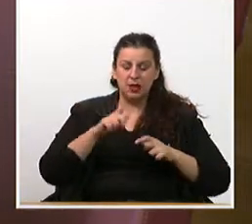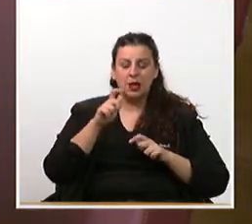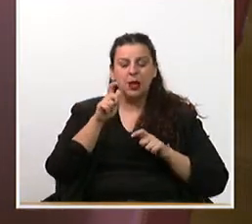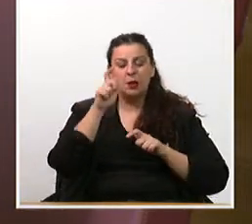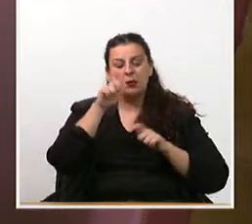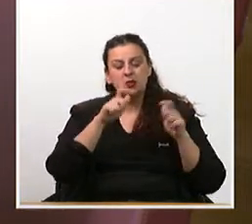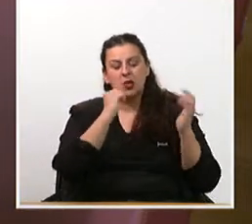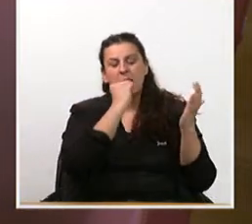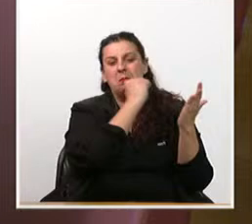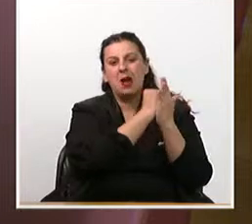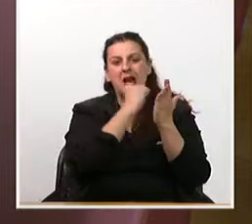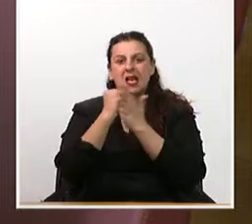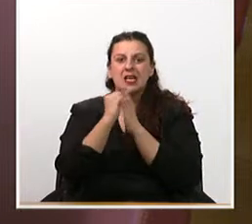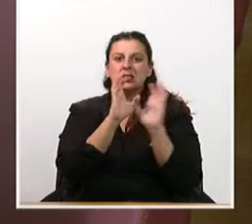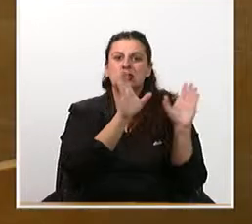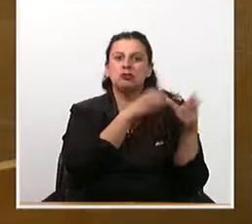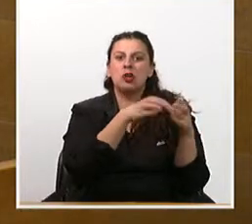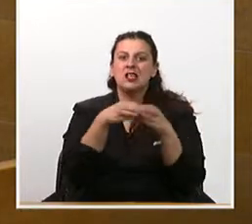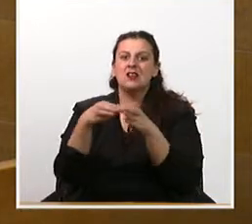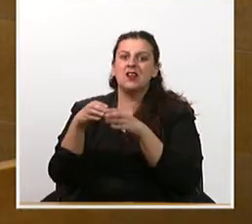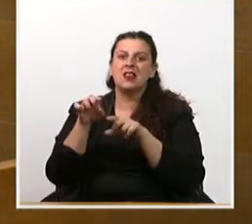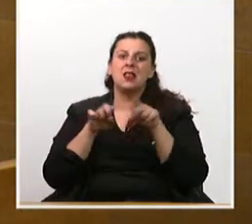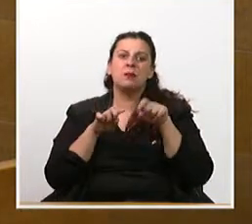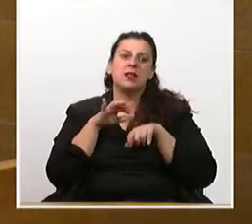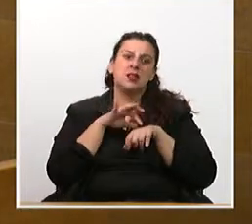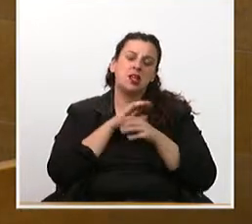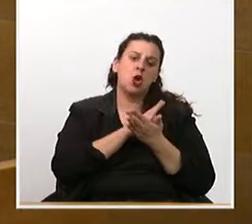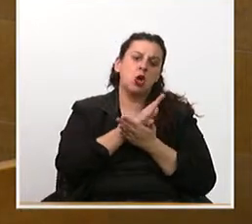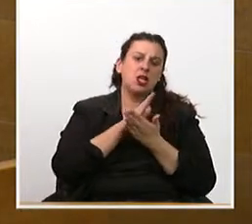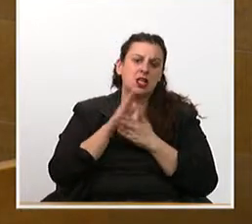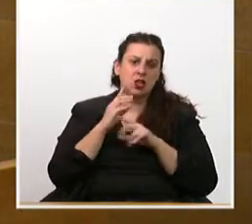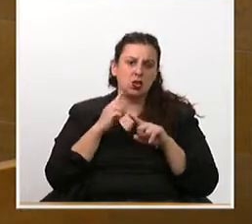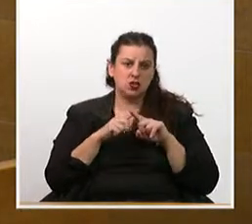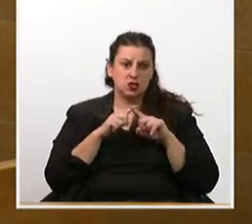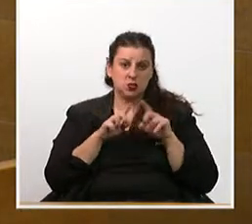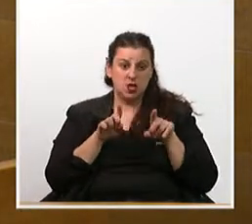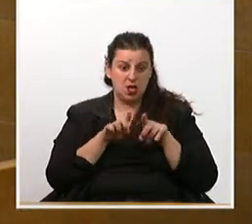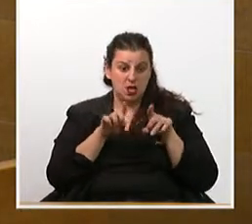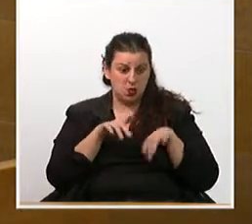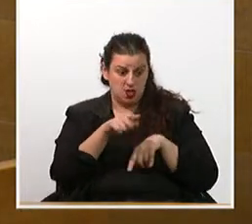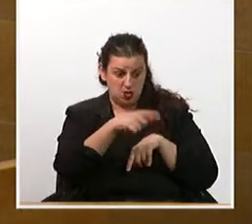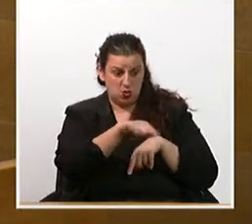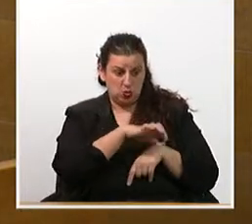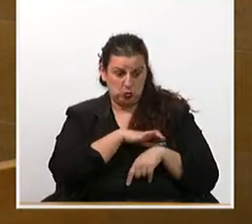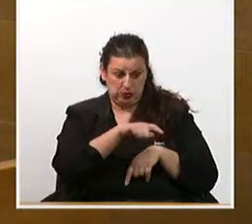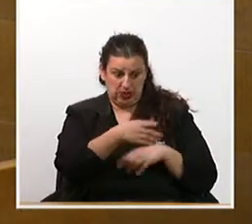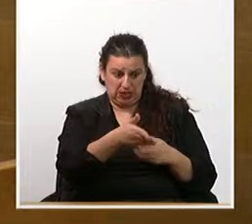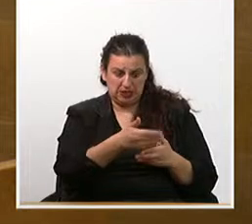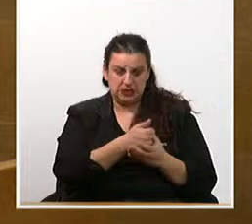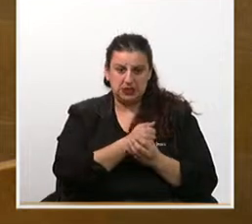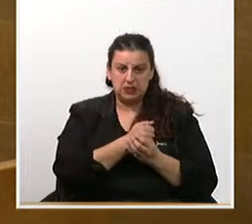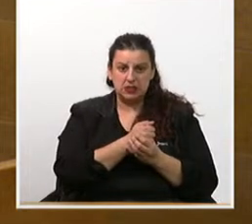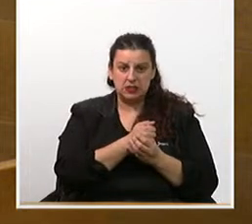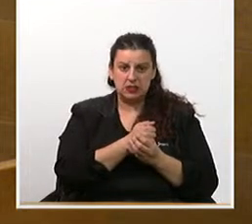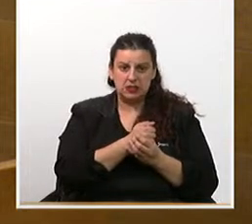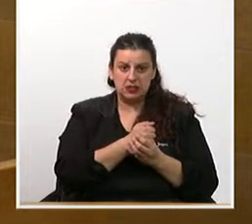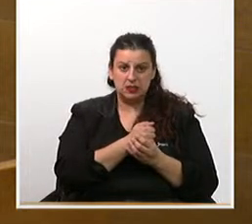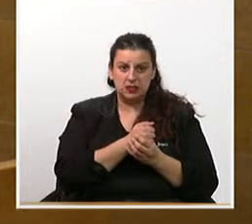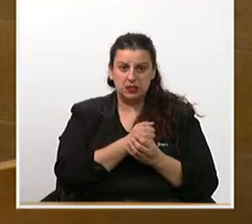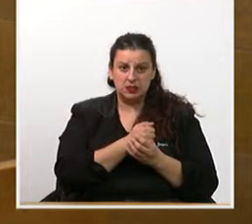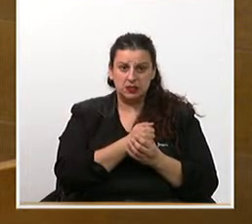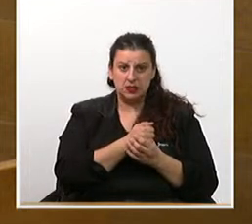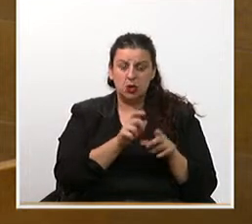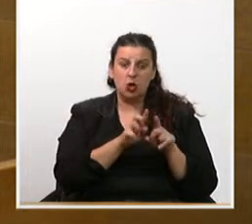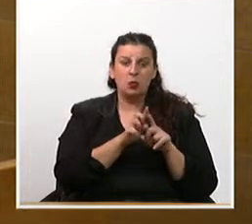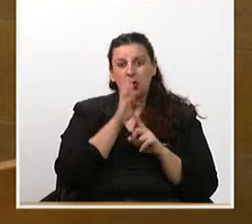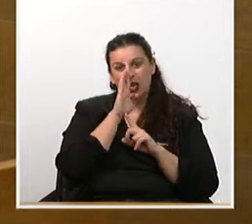marcarlas y colectivizar lasas según su orientación sexual tal y como hacen ustedes como buen todos ustedes como buenos